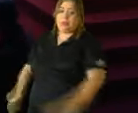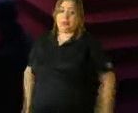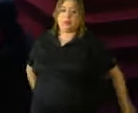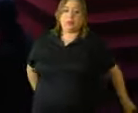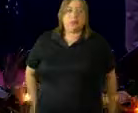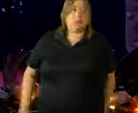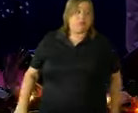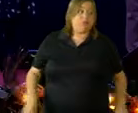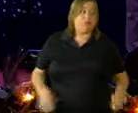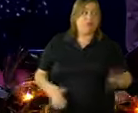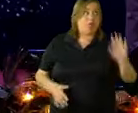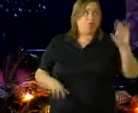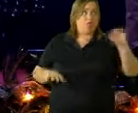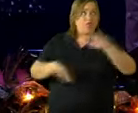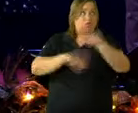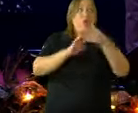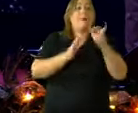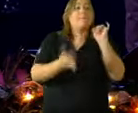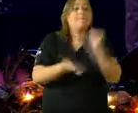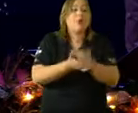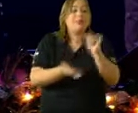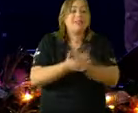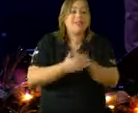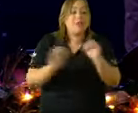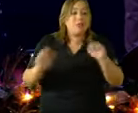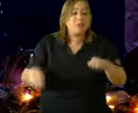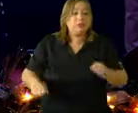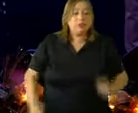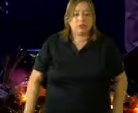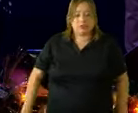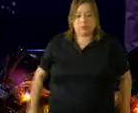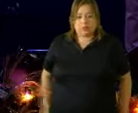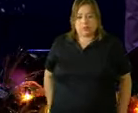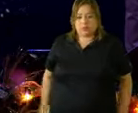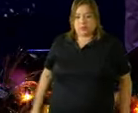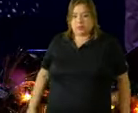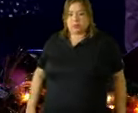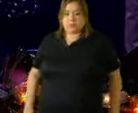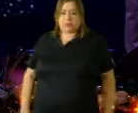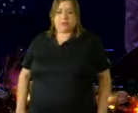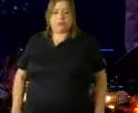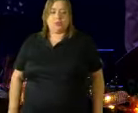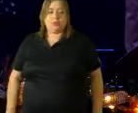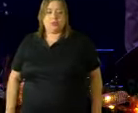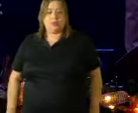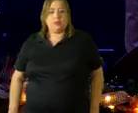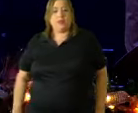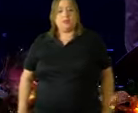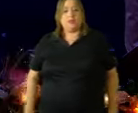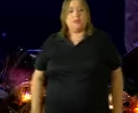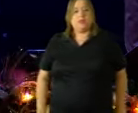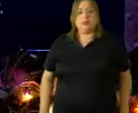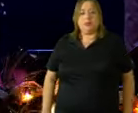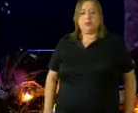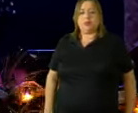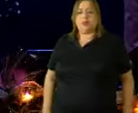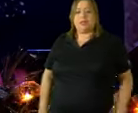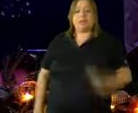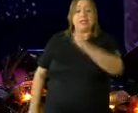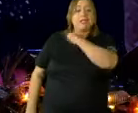algo imposible para Dios. Tú llegaste aquí como que esto es lo último, Señor. Pero esto es lo